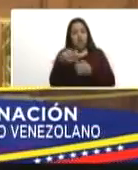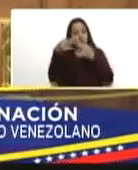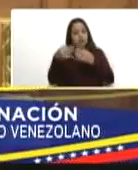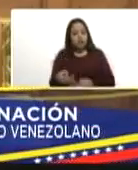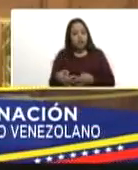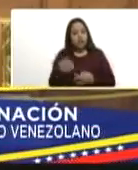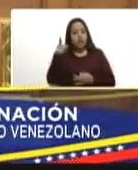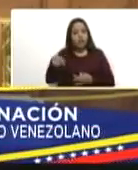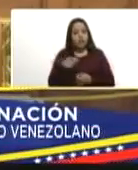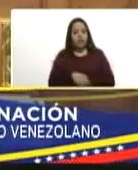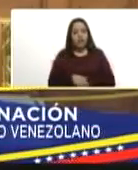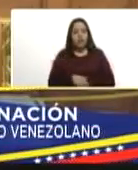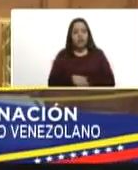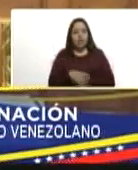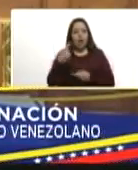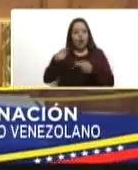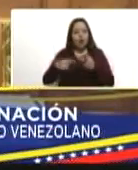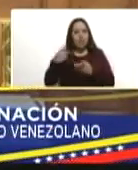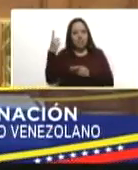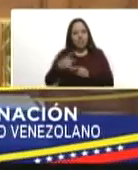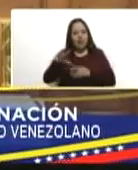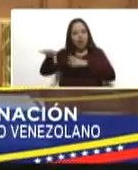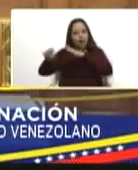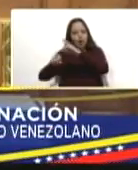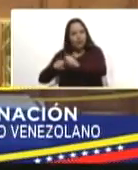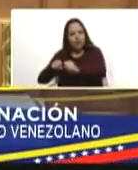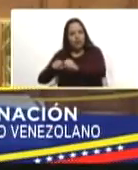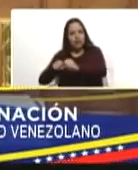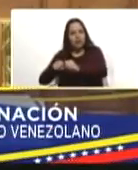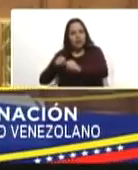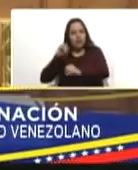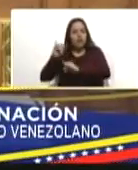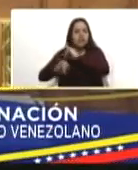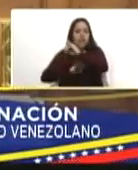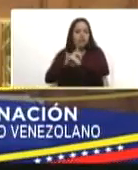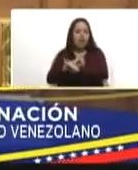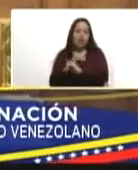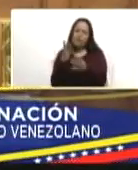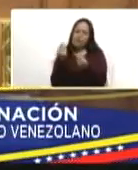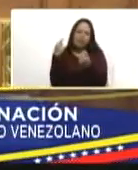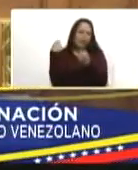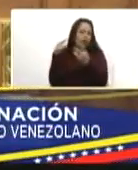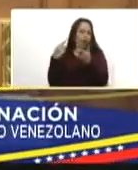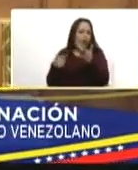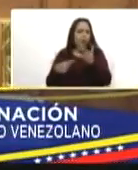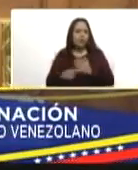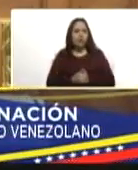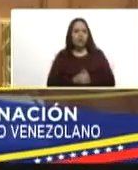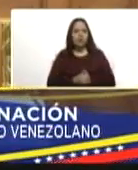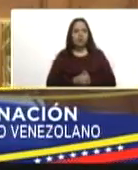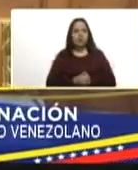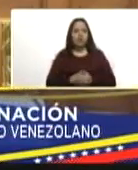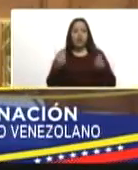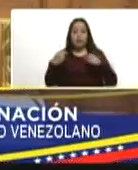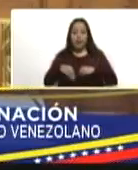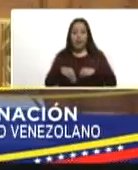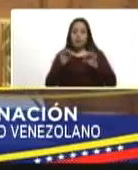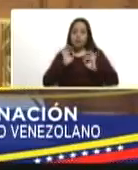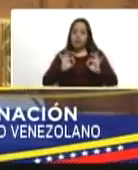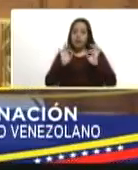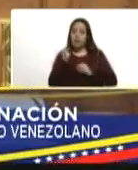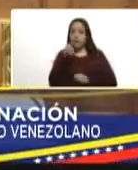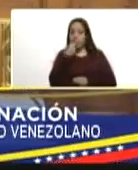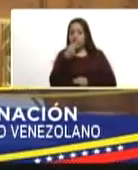importaciones que tenemos que comprar en el exterior de un poco de cosas sobre todo medicina Ah